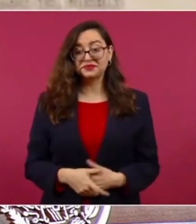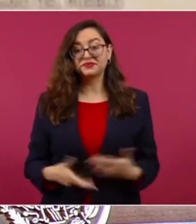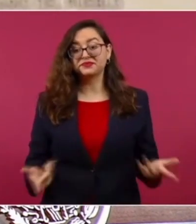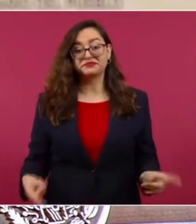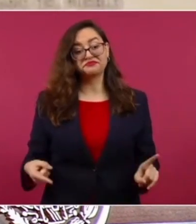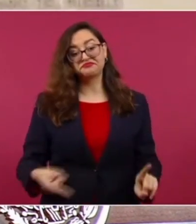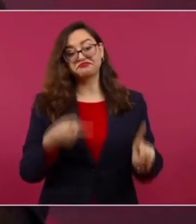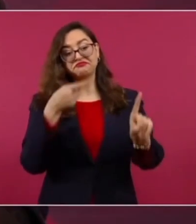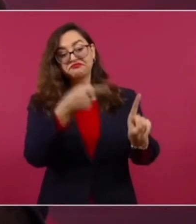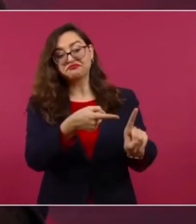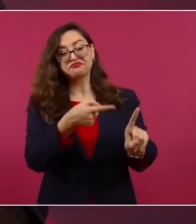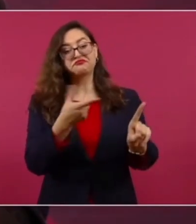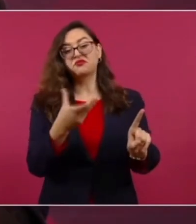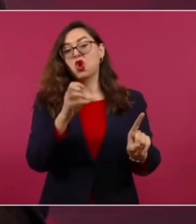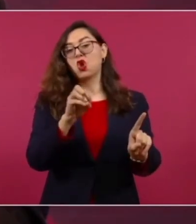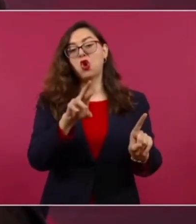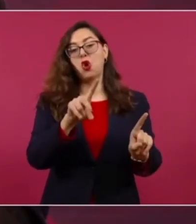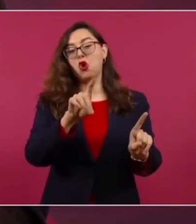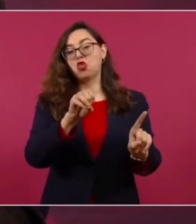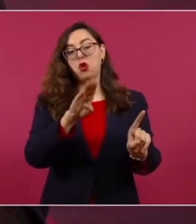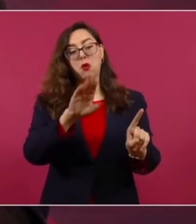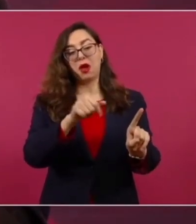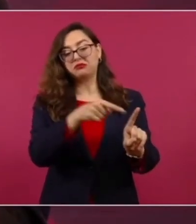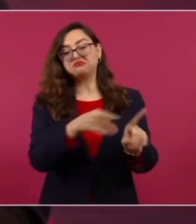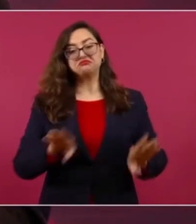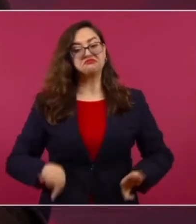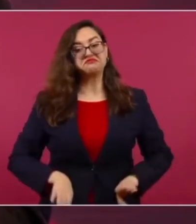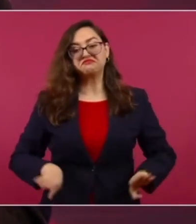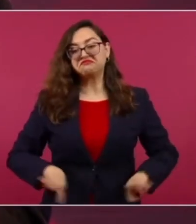ideales, no tiene principios.